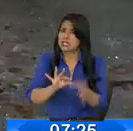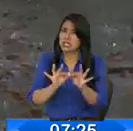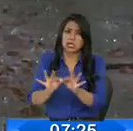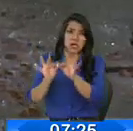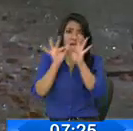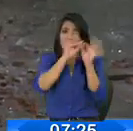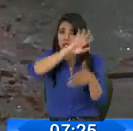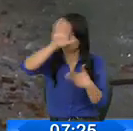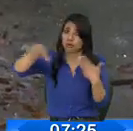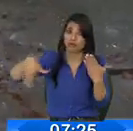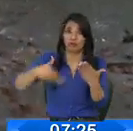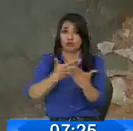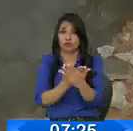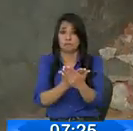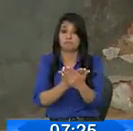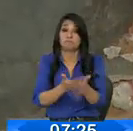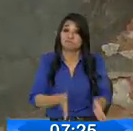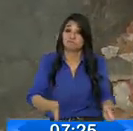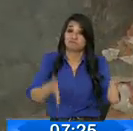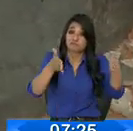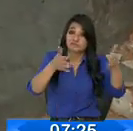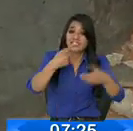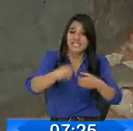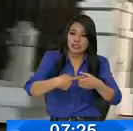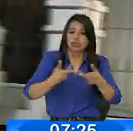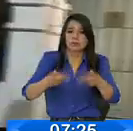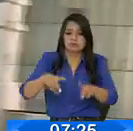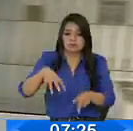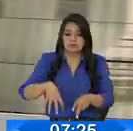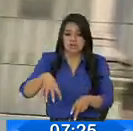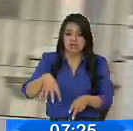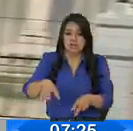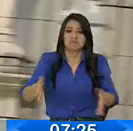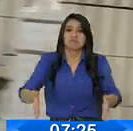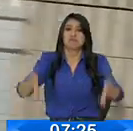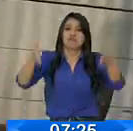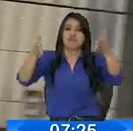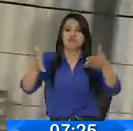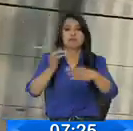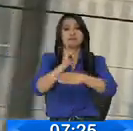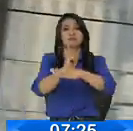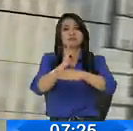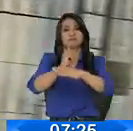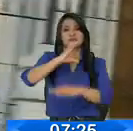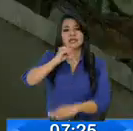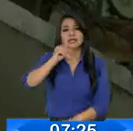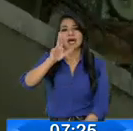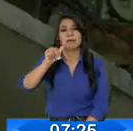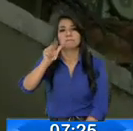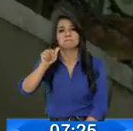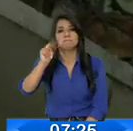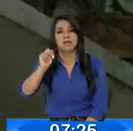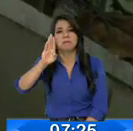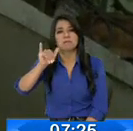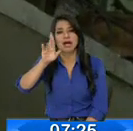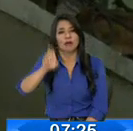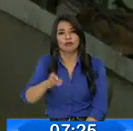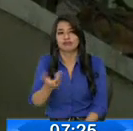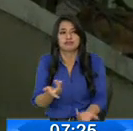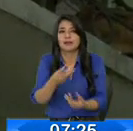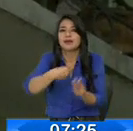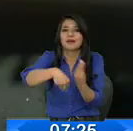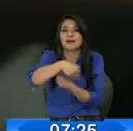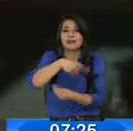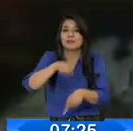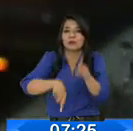Los destrozos incluyen infraestructura de la ciudad como las piedras de los muros de la sacristía del monasterio del Carmen Bajo, que son irreparables.